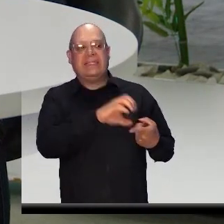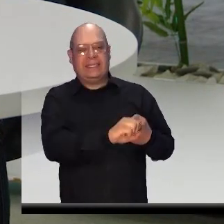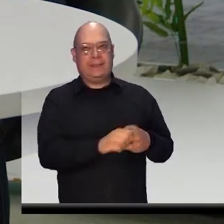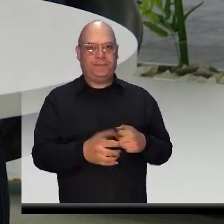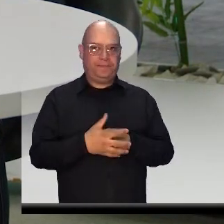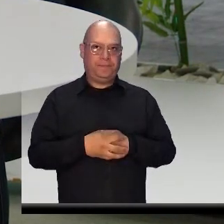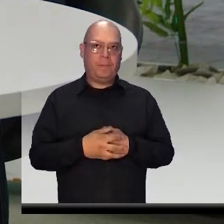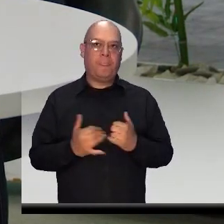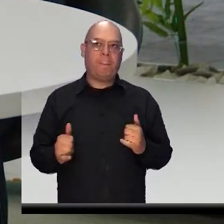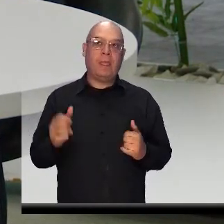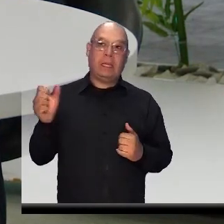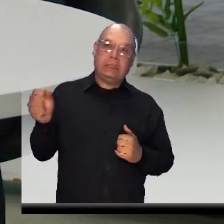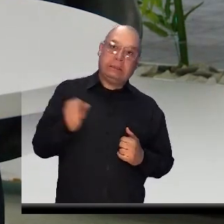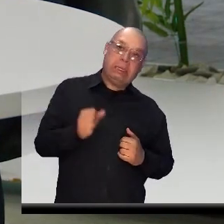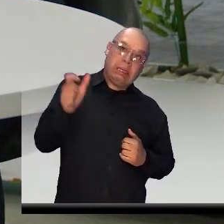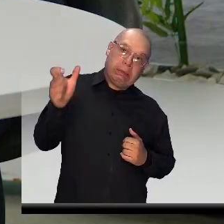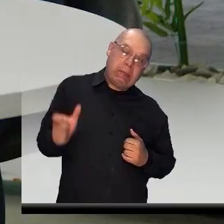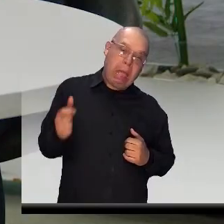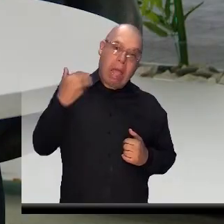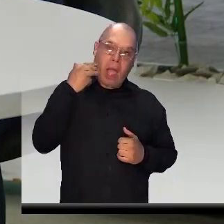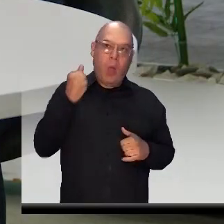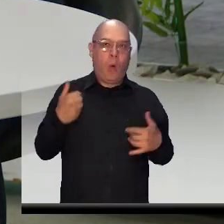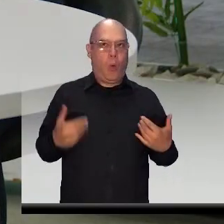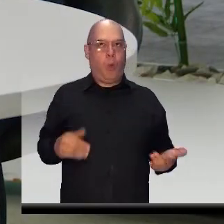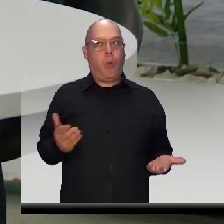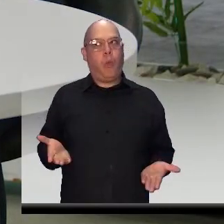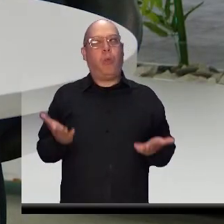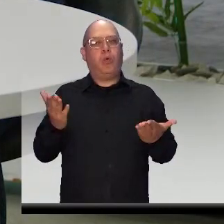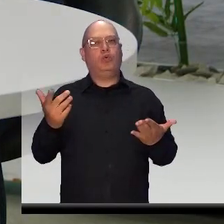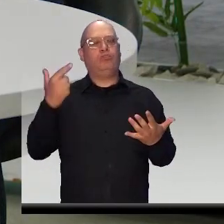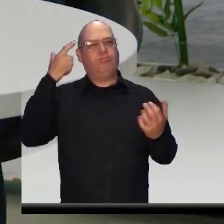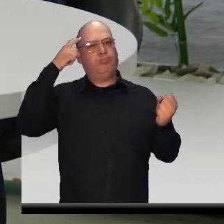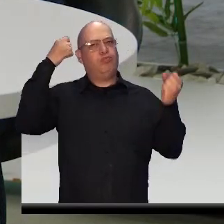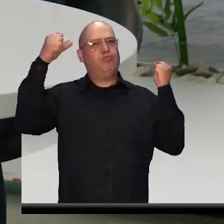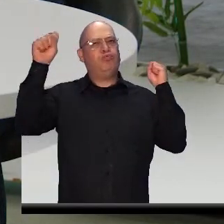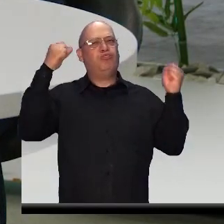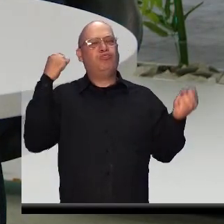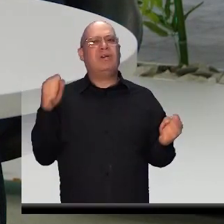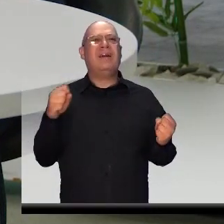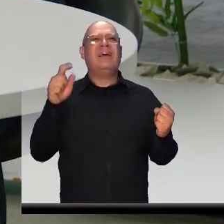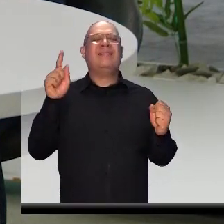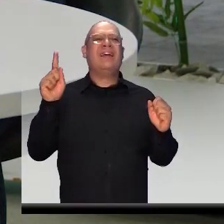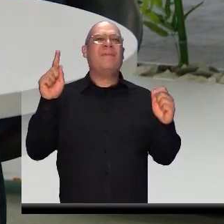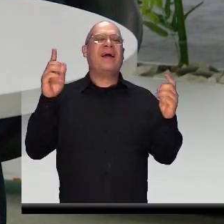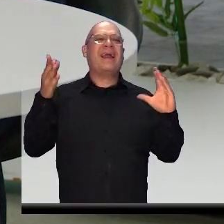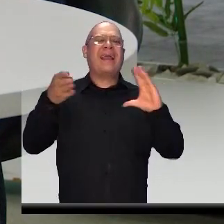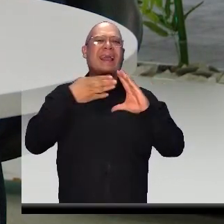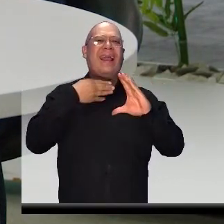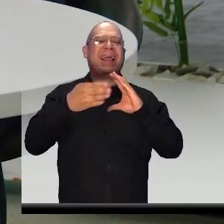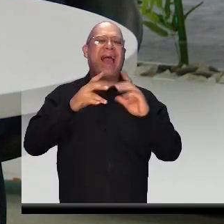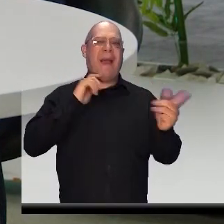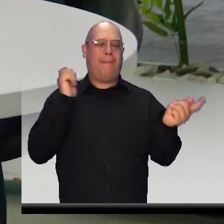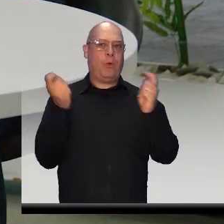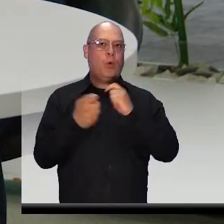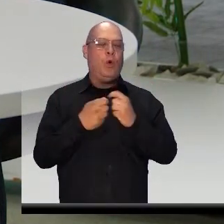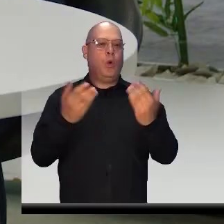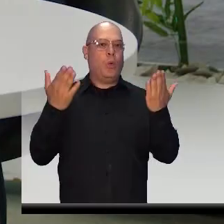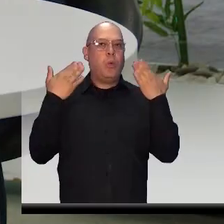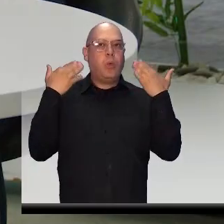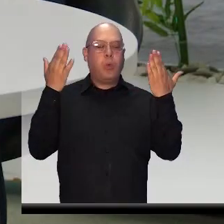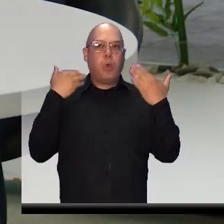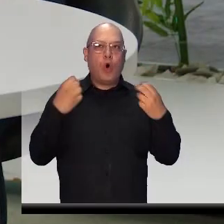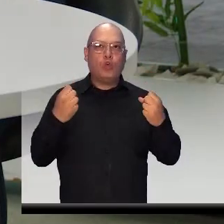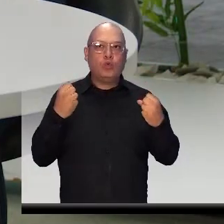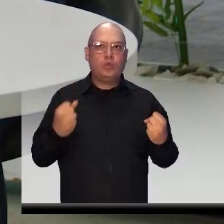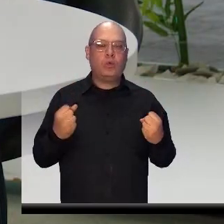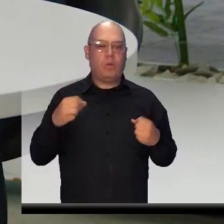una invitada muy especial, pues ustedes saben, he estado preocupada por todo el cambio climático y estos calores tan impresionantes que han pasado en los últimos días